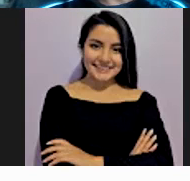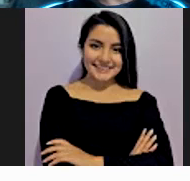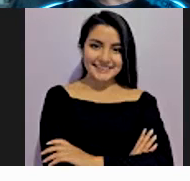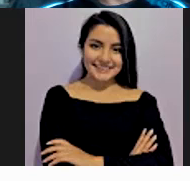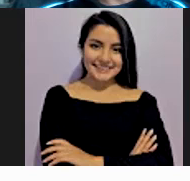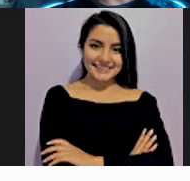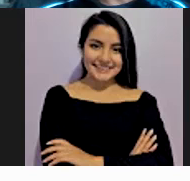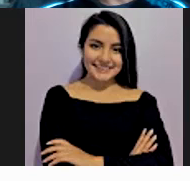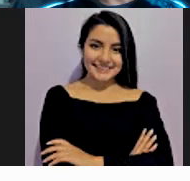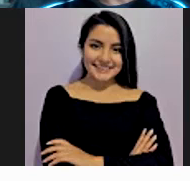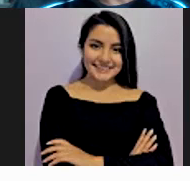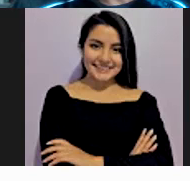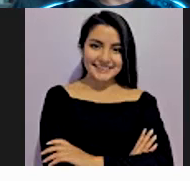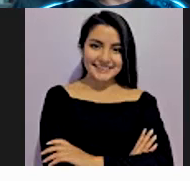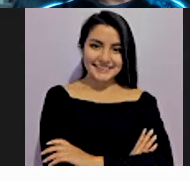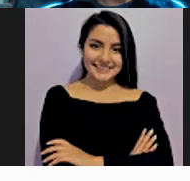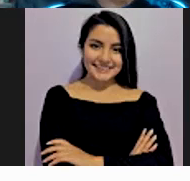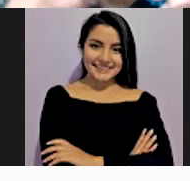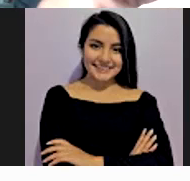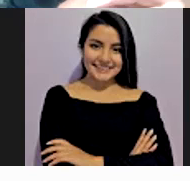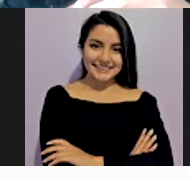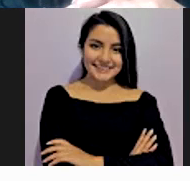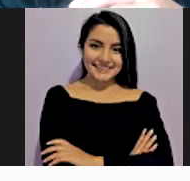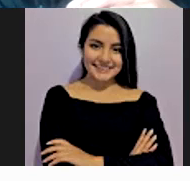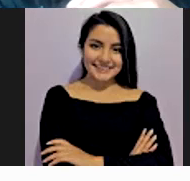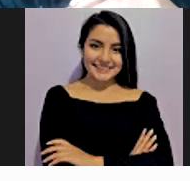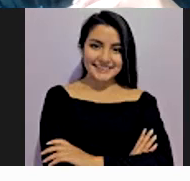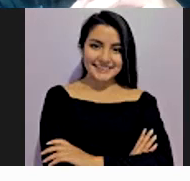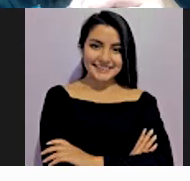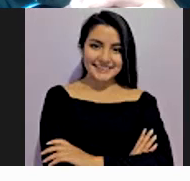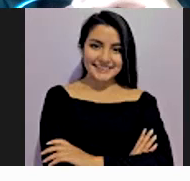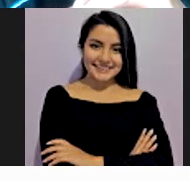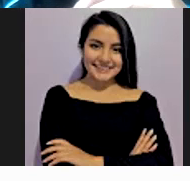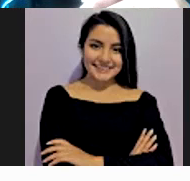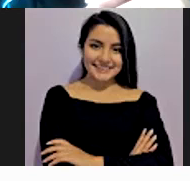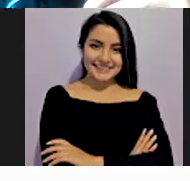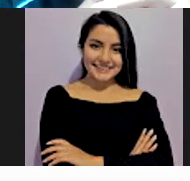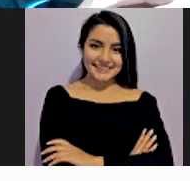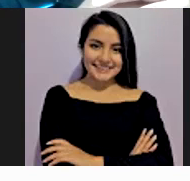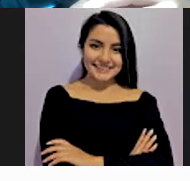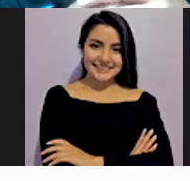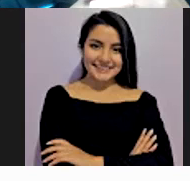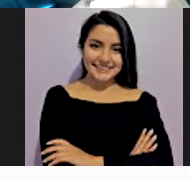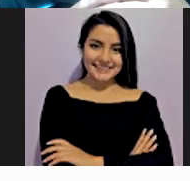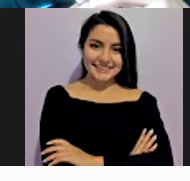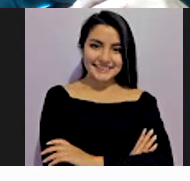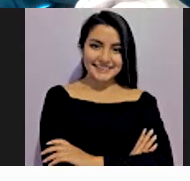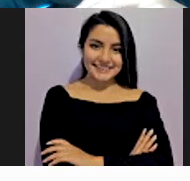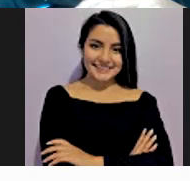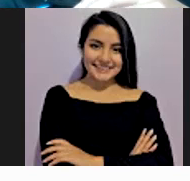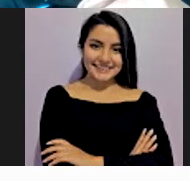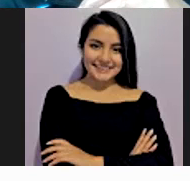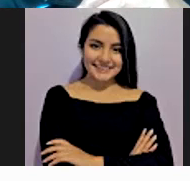sé que hay que poner nota. Pero usted ha revisado el sistema para ver si está con nota o no.